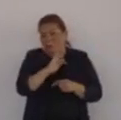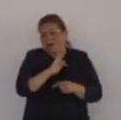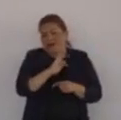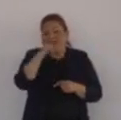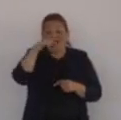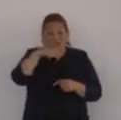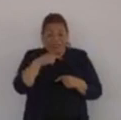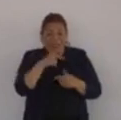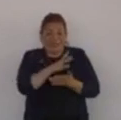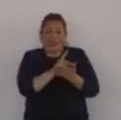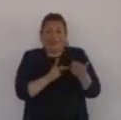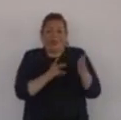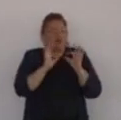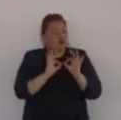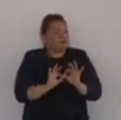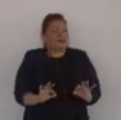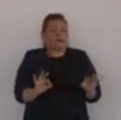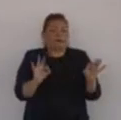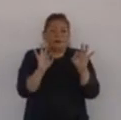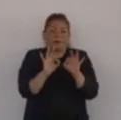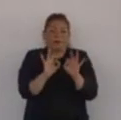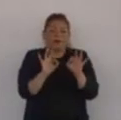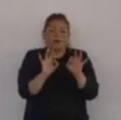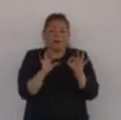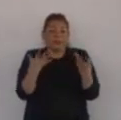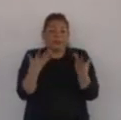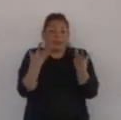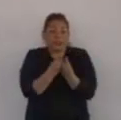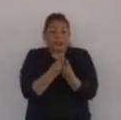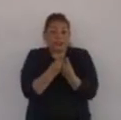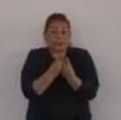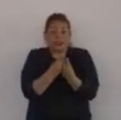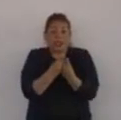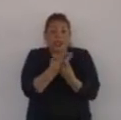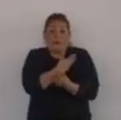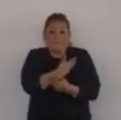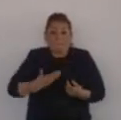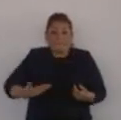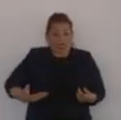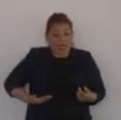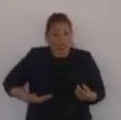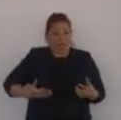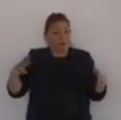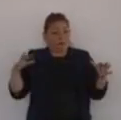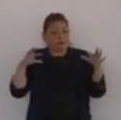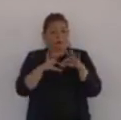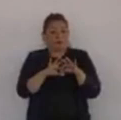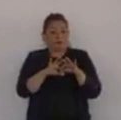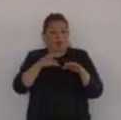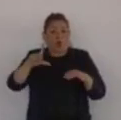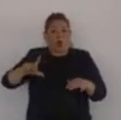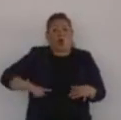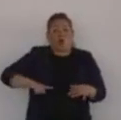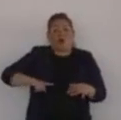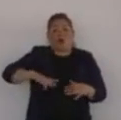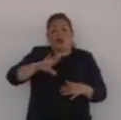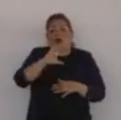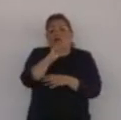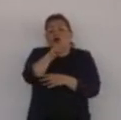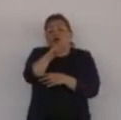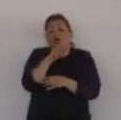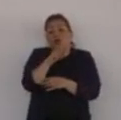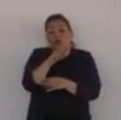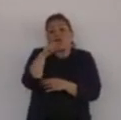los programas más importantes que estamos haciendo conjuntamente el presidente de la República y el gobierno de la Ciudad de